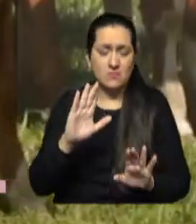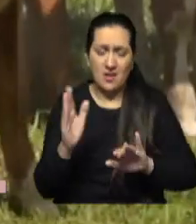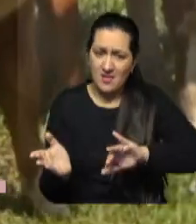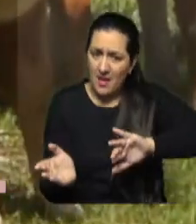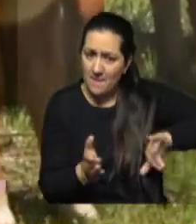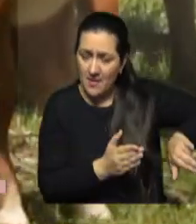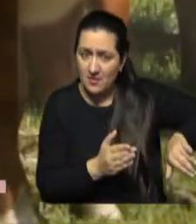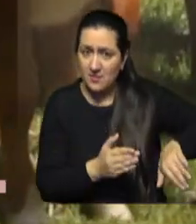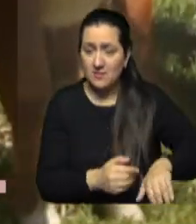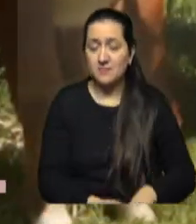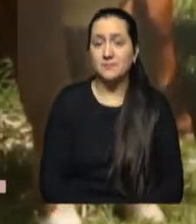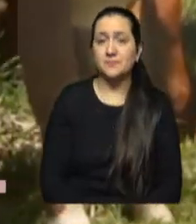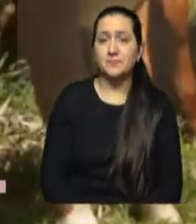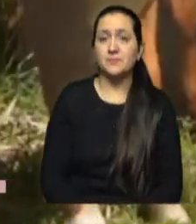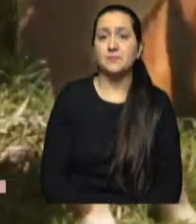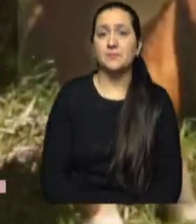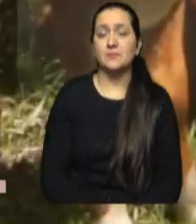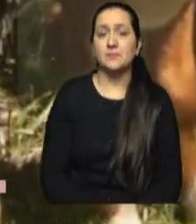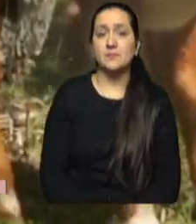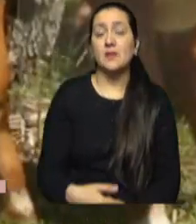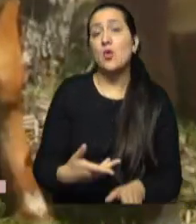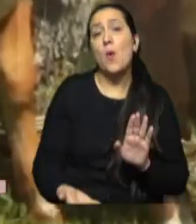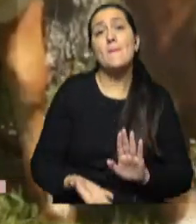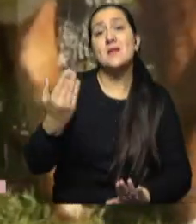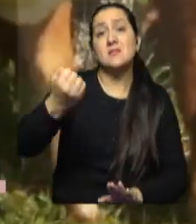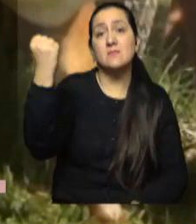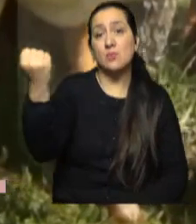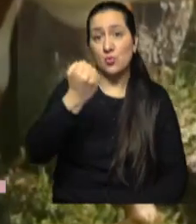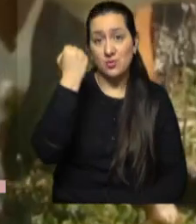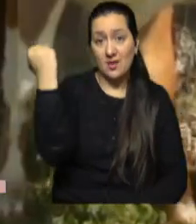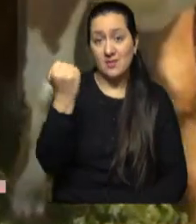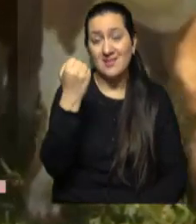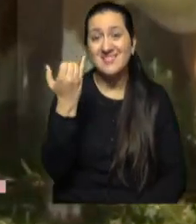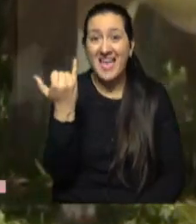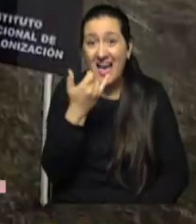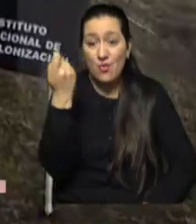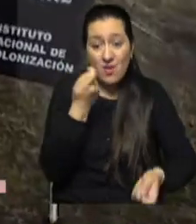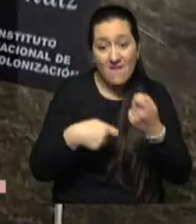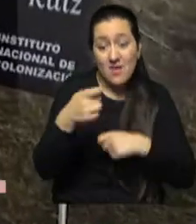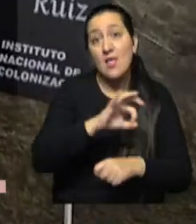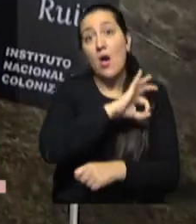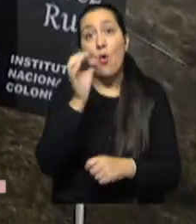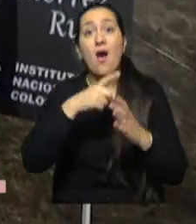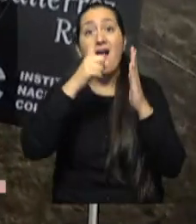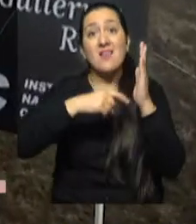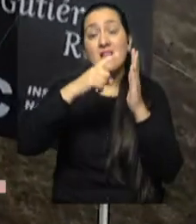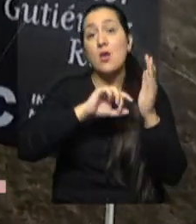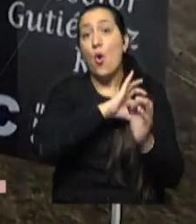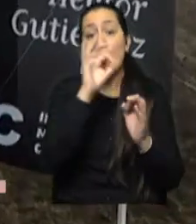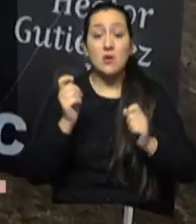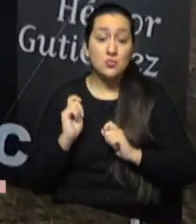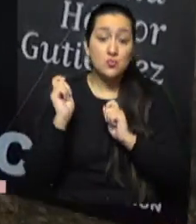a mí como director del Instituto de colonización este lo más importante es que ante una venta a un arrendamiento o una sucesión